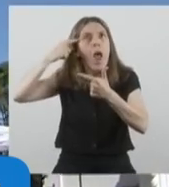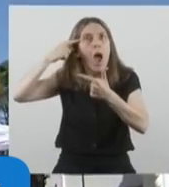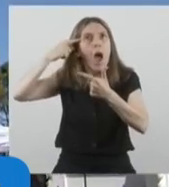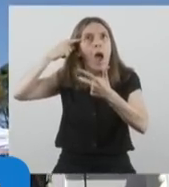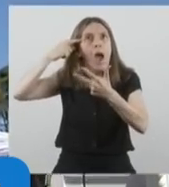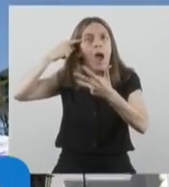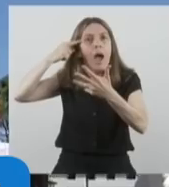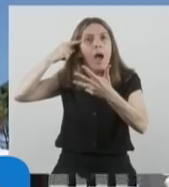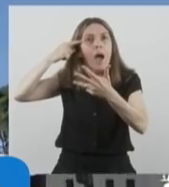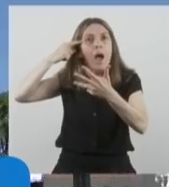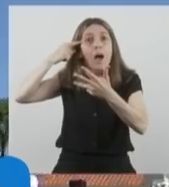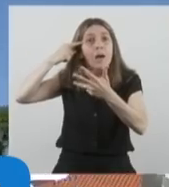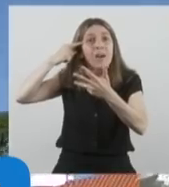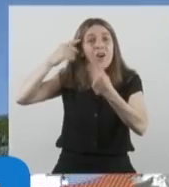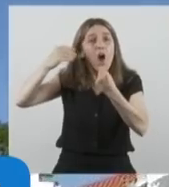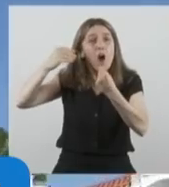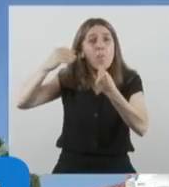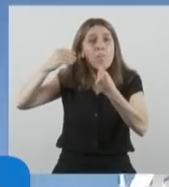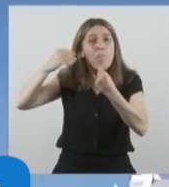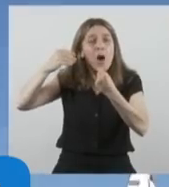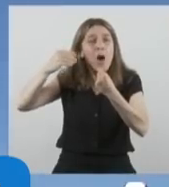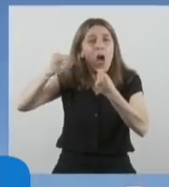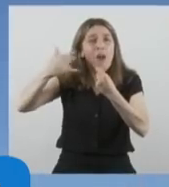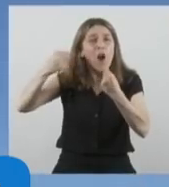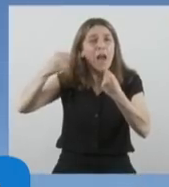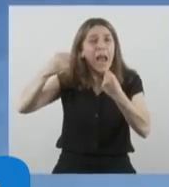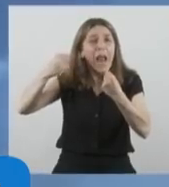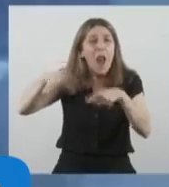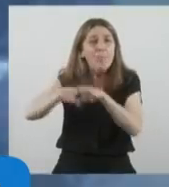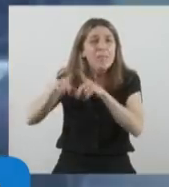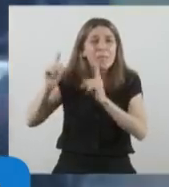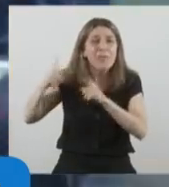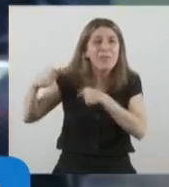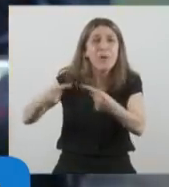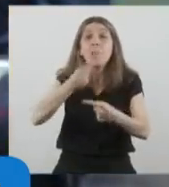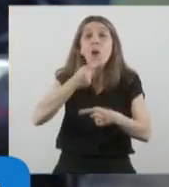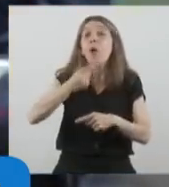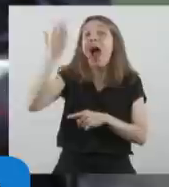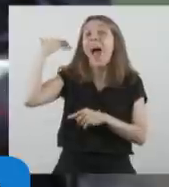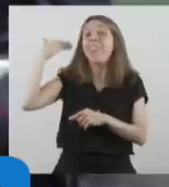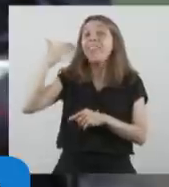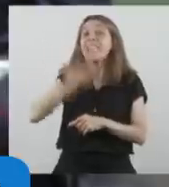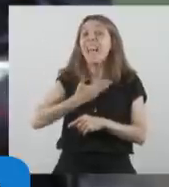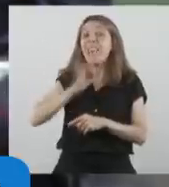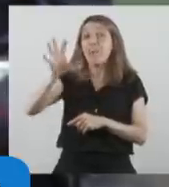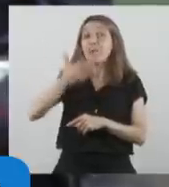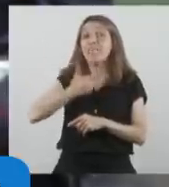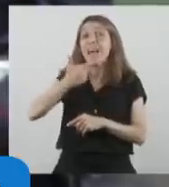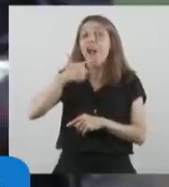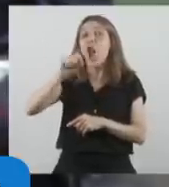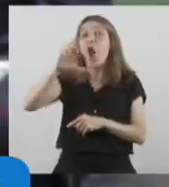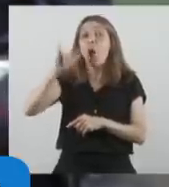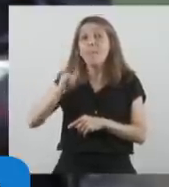el secreto sigue siendo el mismo en un tiempo en que en santa fe estanislao lópez sentía que no